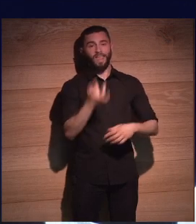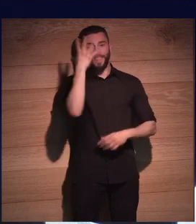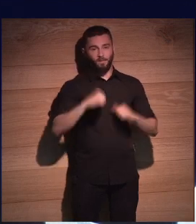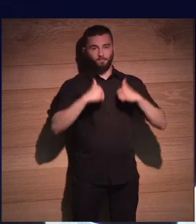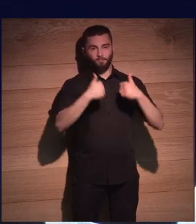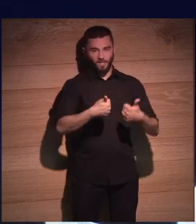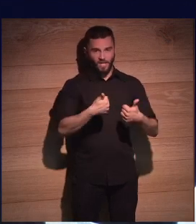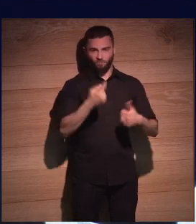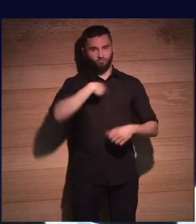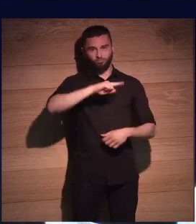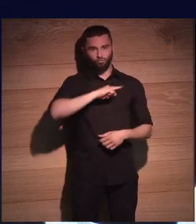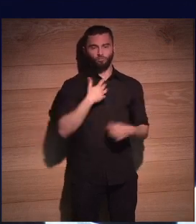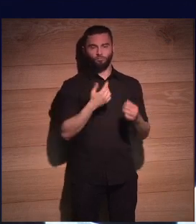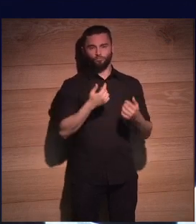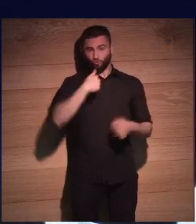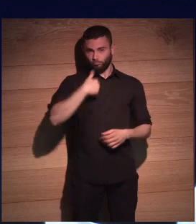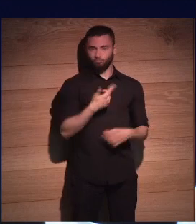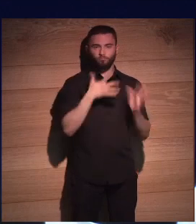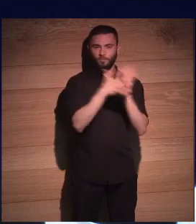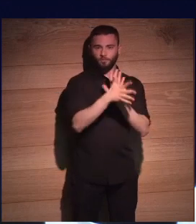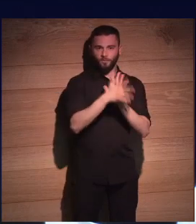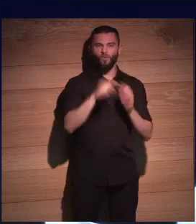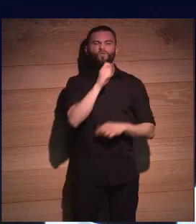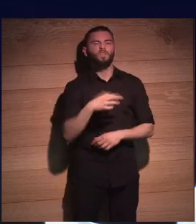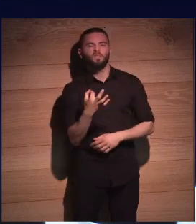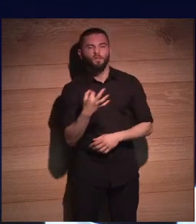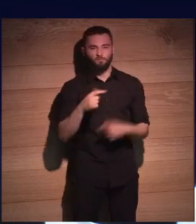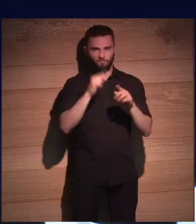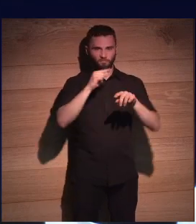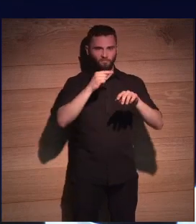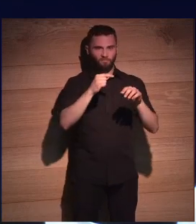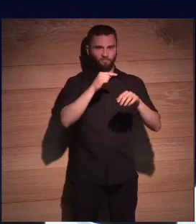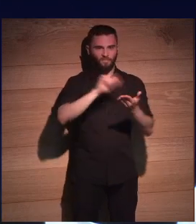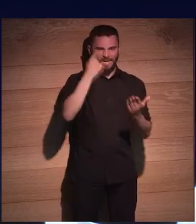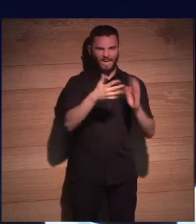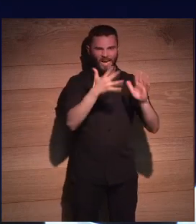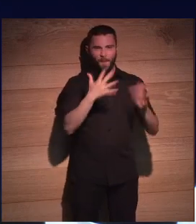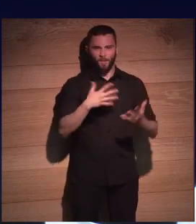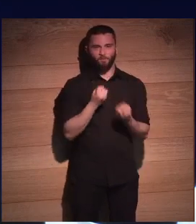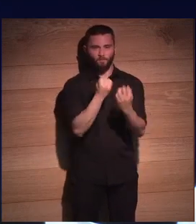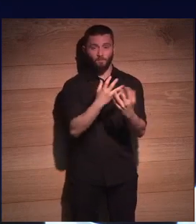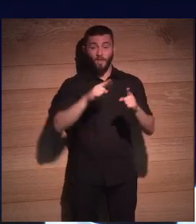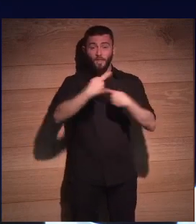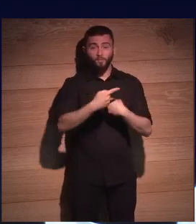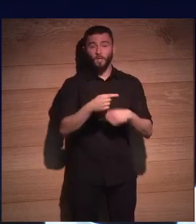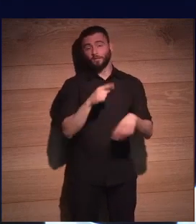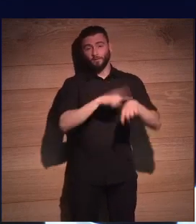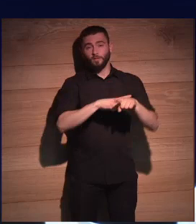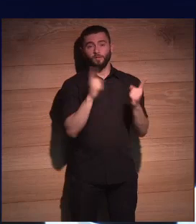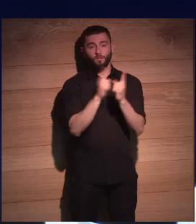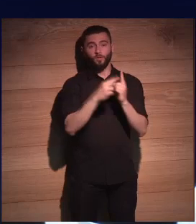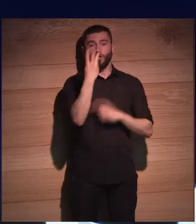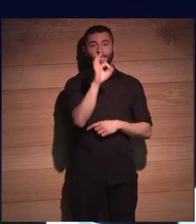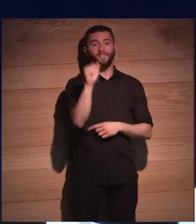voy a explicar un poco lo que hacemos en la Fundación, muy rápidamente. Luego voy a hablar un poco de los últimos 30